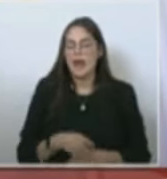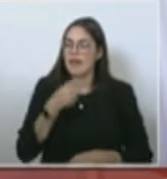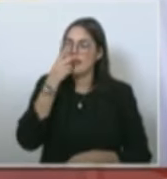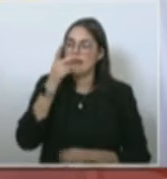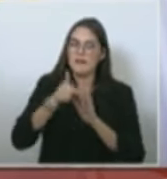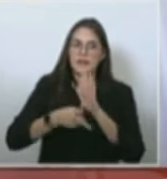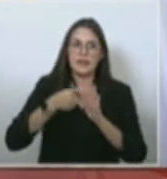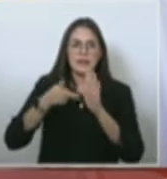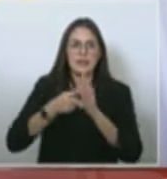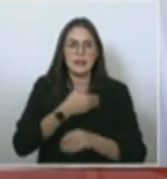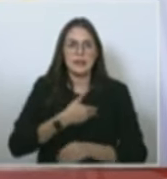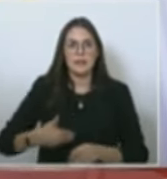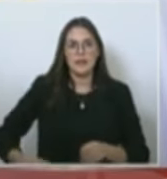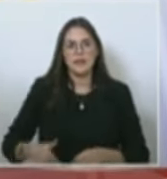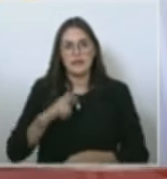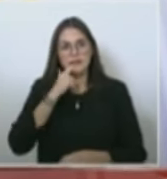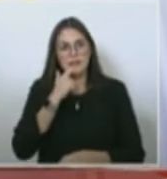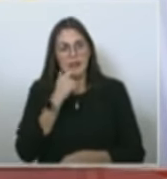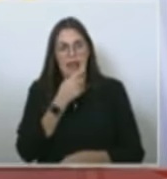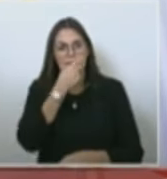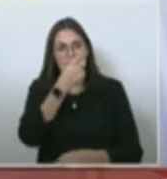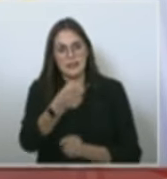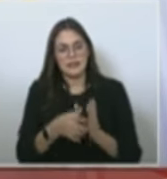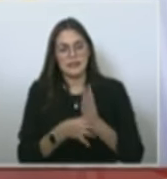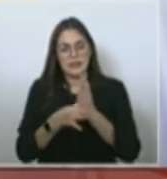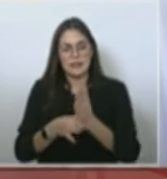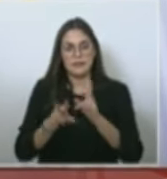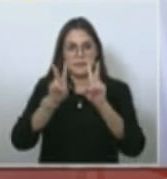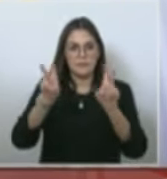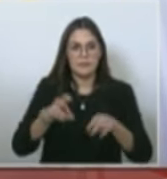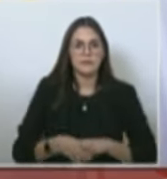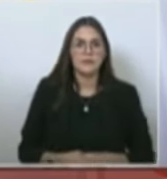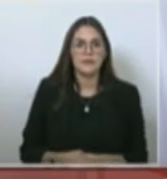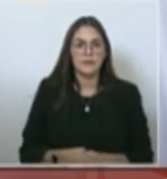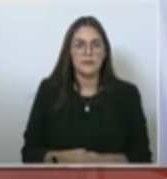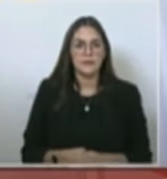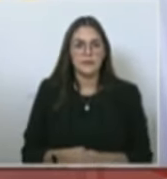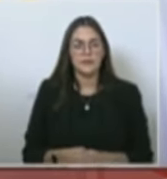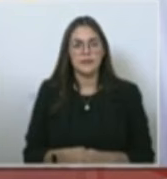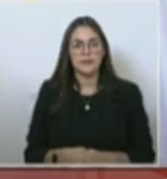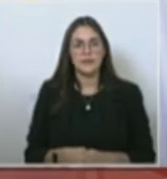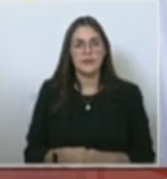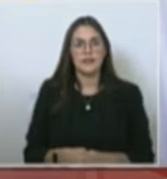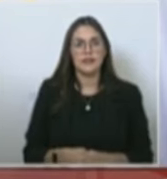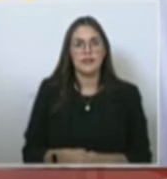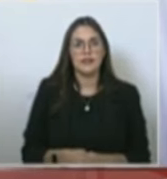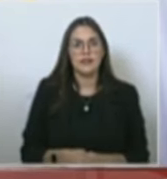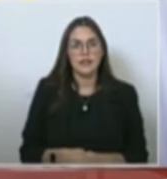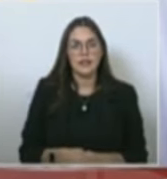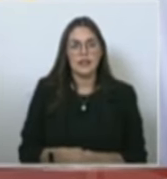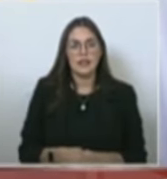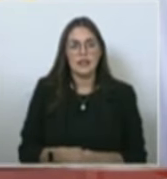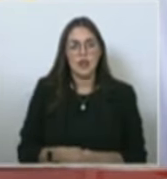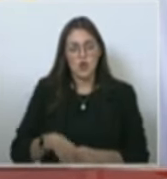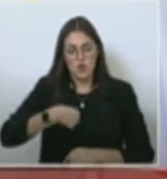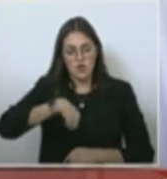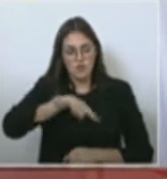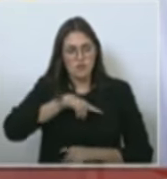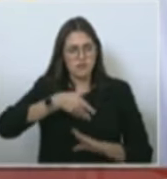Obrador, cito, siempre hemos reconocido que antes de nosotros,